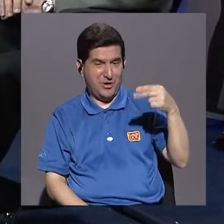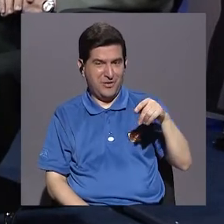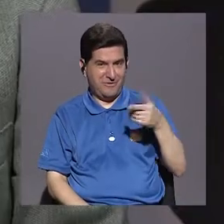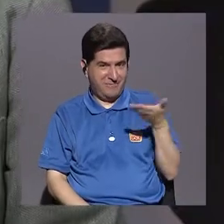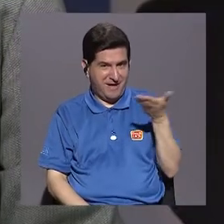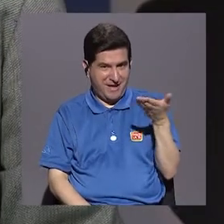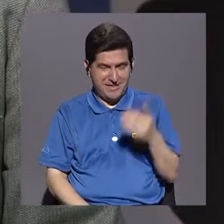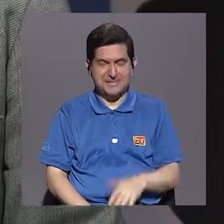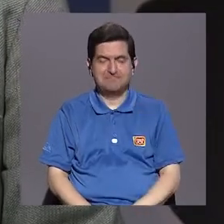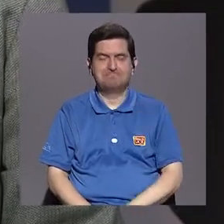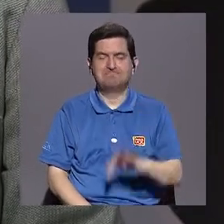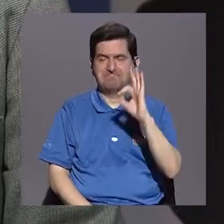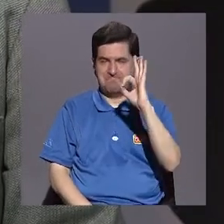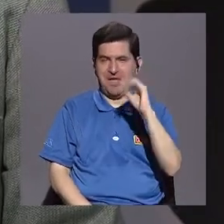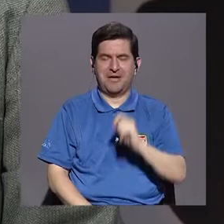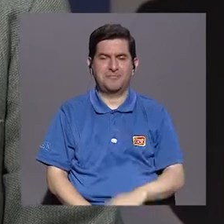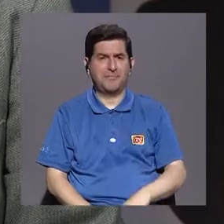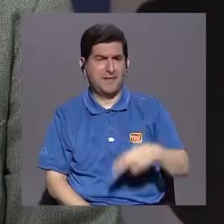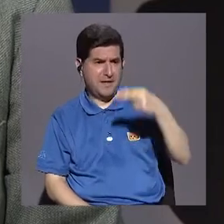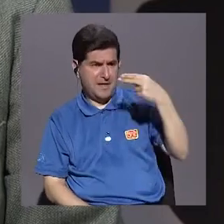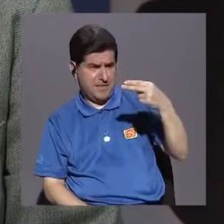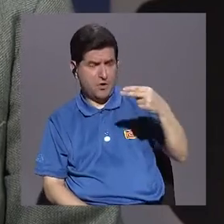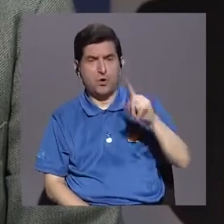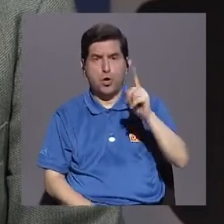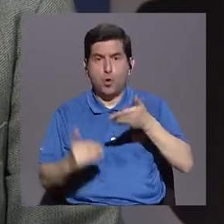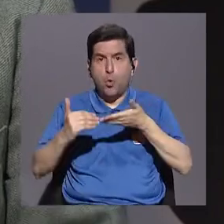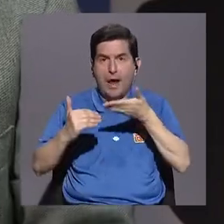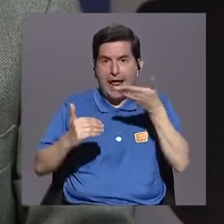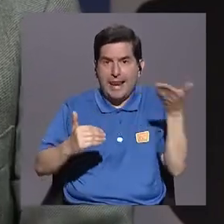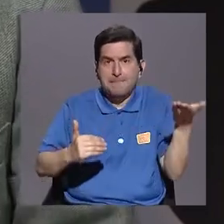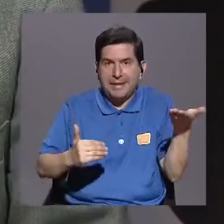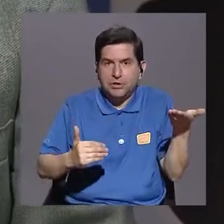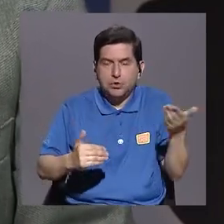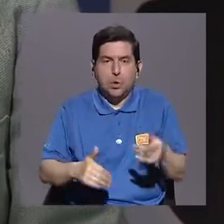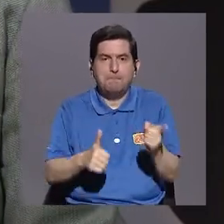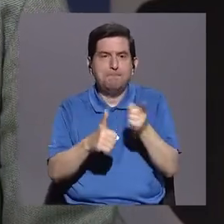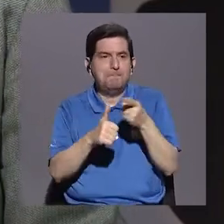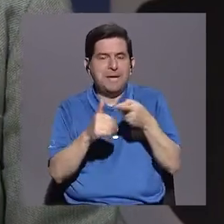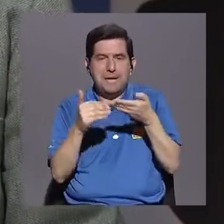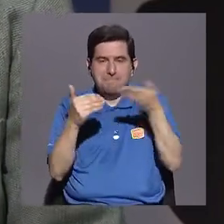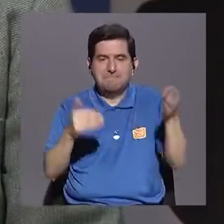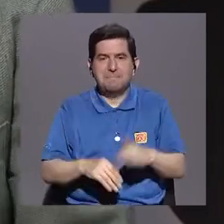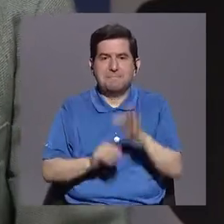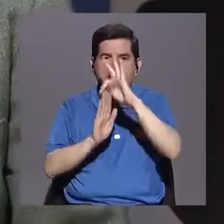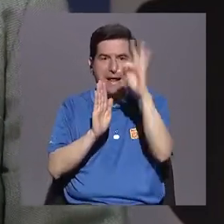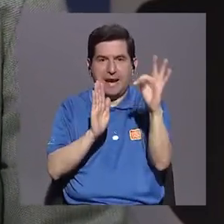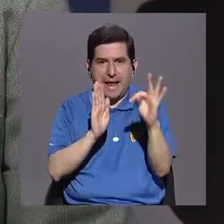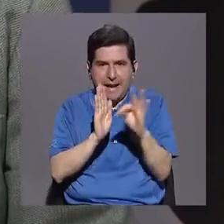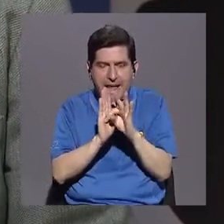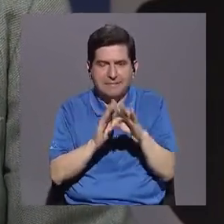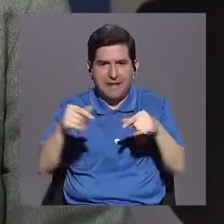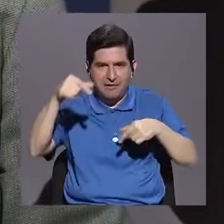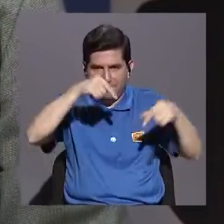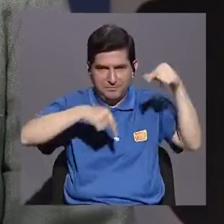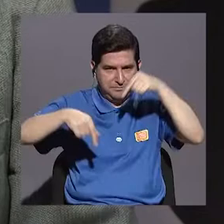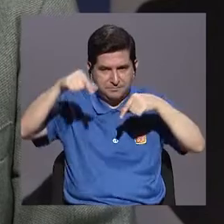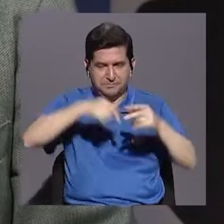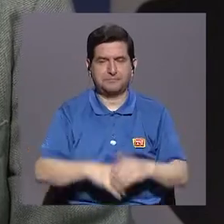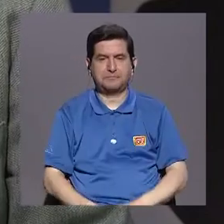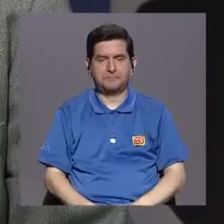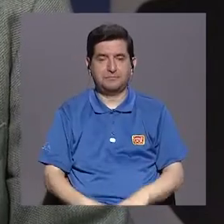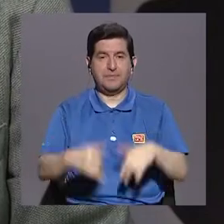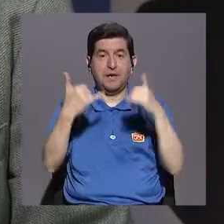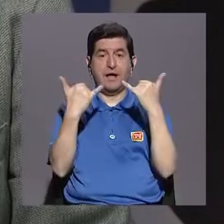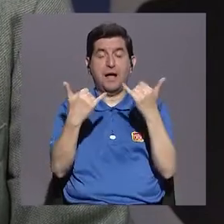dan muy bien vean el hidrógeno es un elemento es el primer elemento en la tabla periódica precisamente ahora que